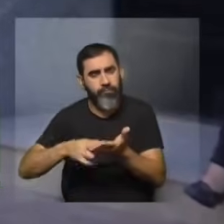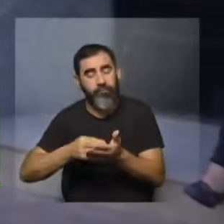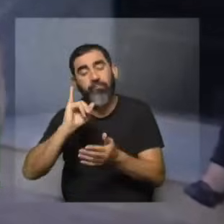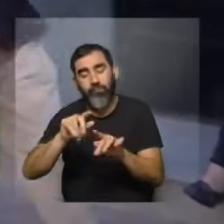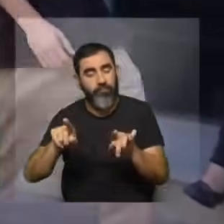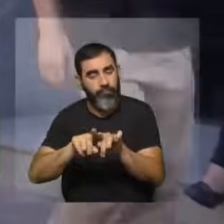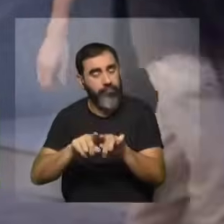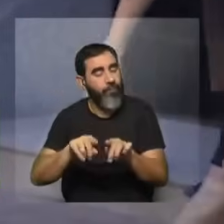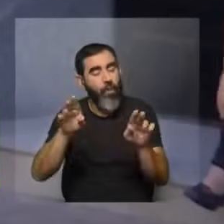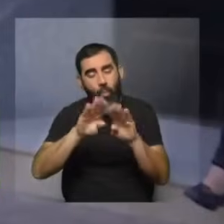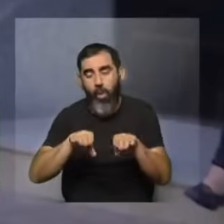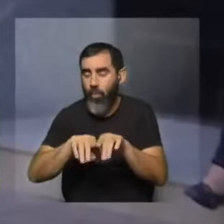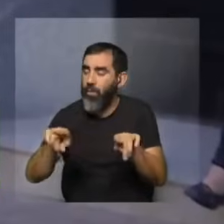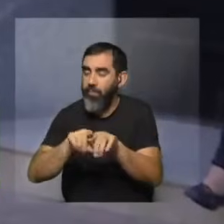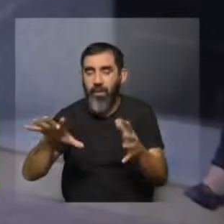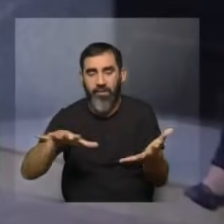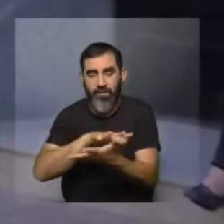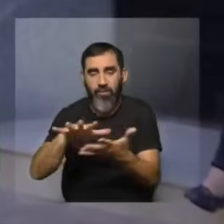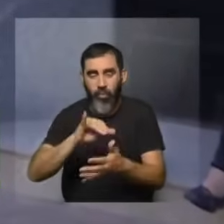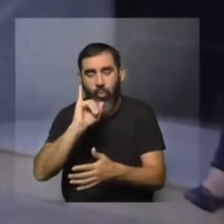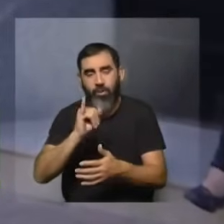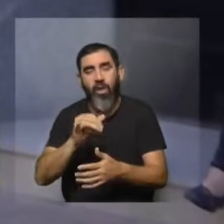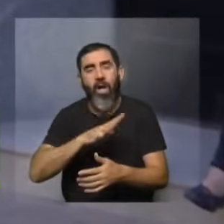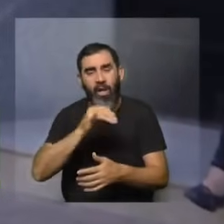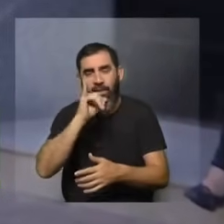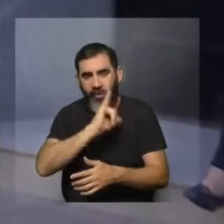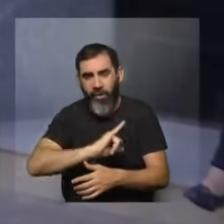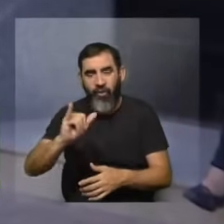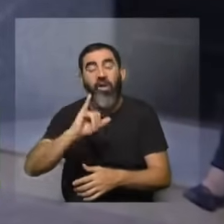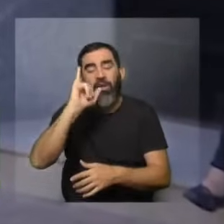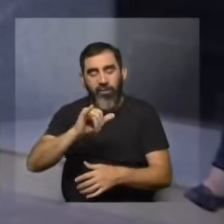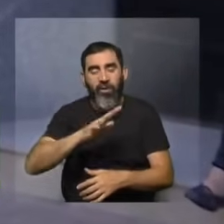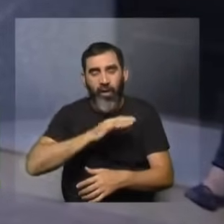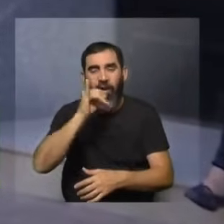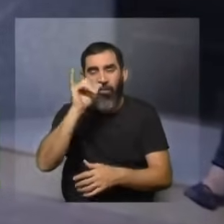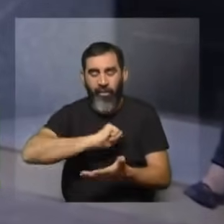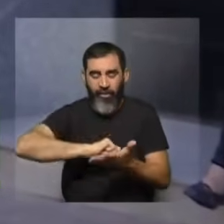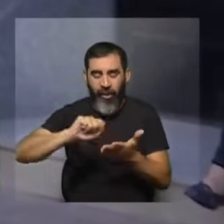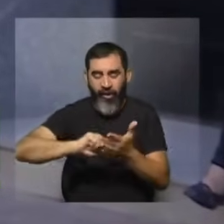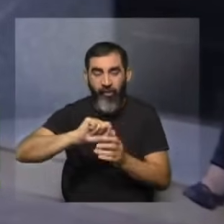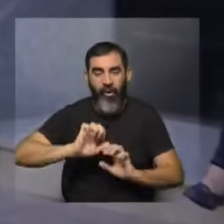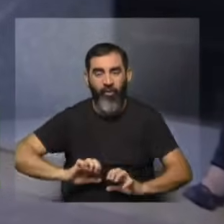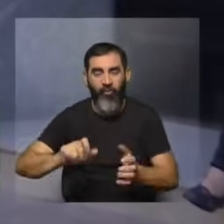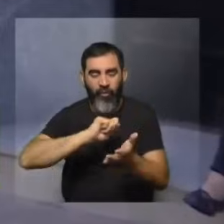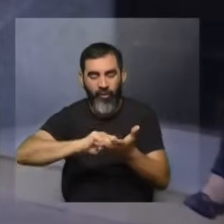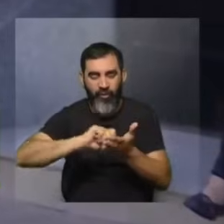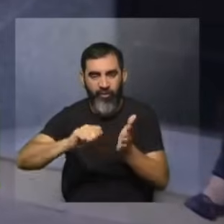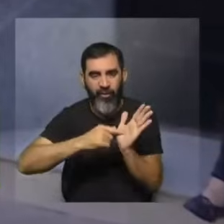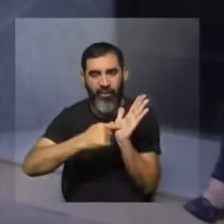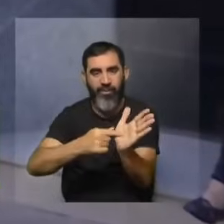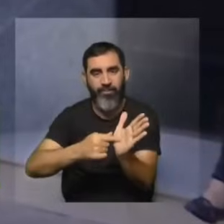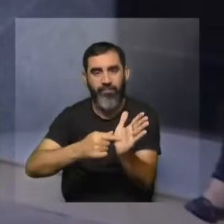efectivamente, en reiteradas ocasiones. ¿Y hay denuncias al respecto? Sí, de puño y letra de funcionarios que se